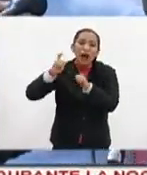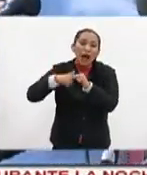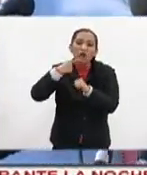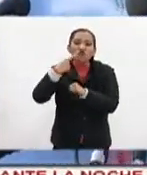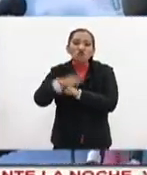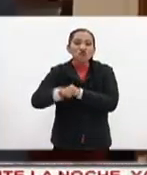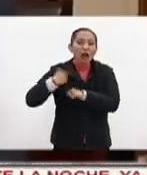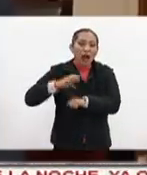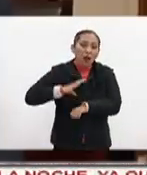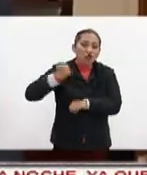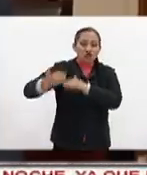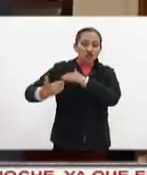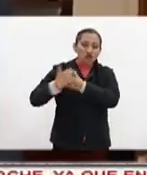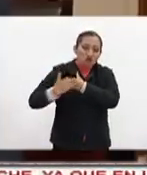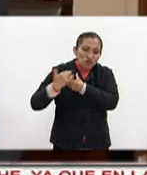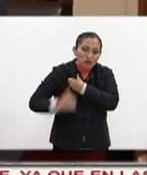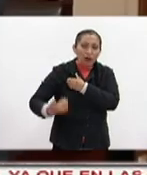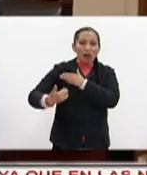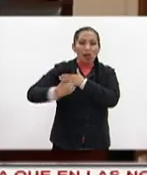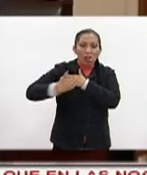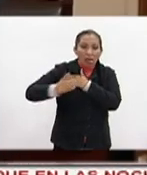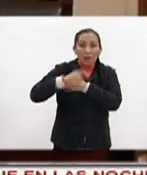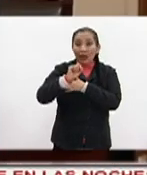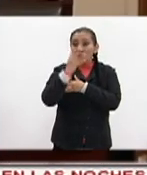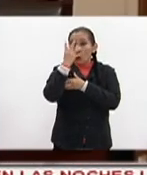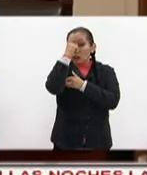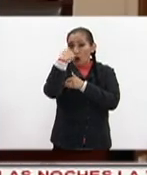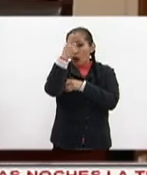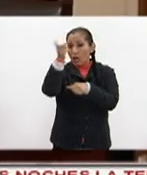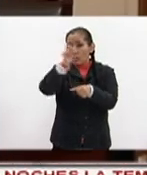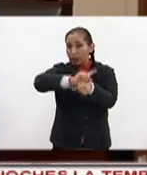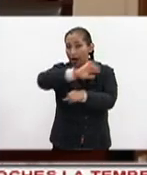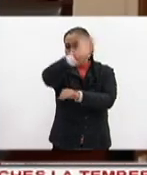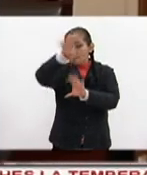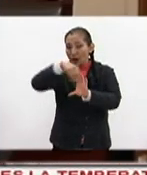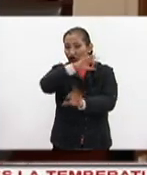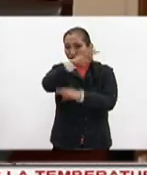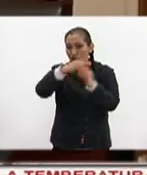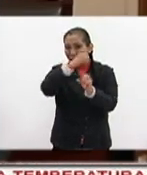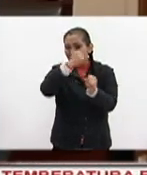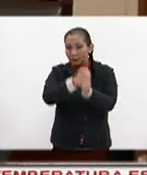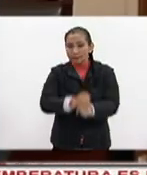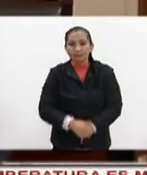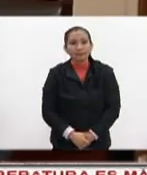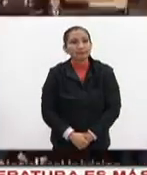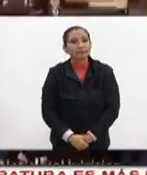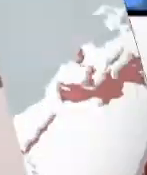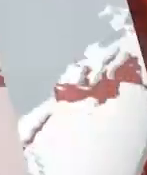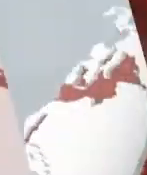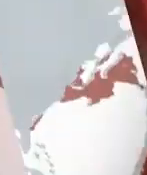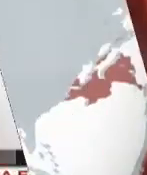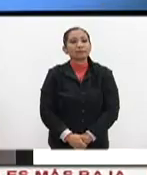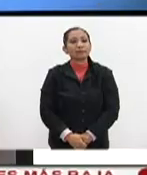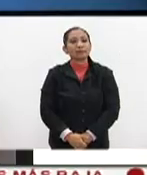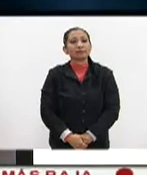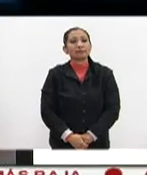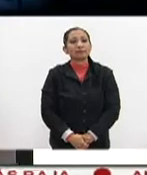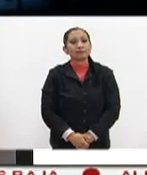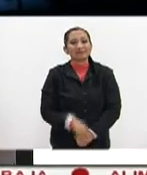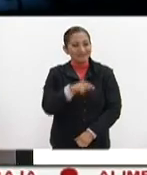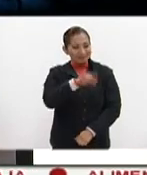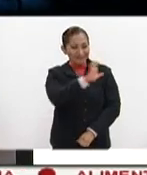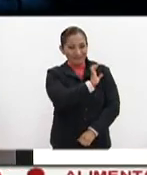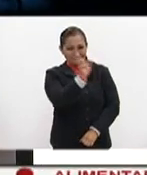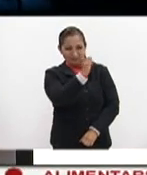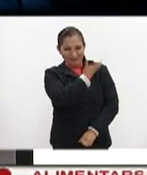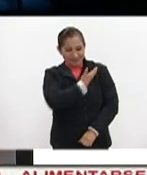de abuso, de acoso sexual, las 24 horas del día durante todo el año. Desde que el